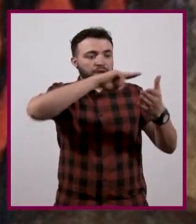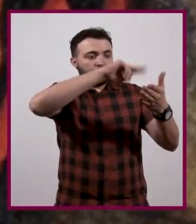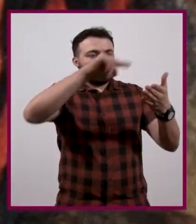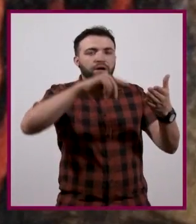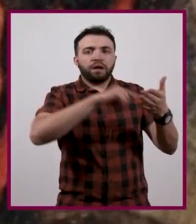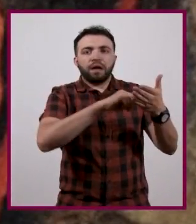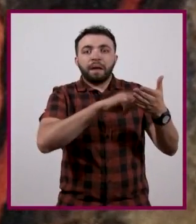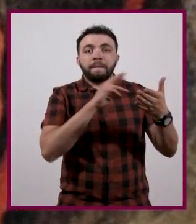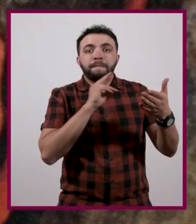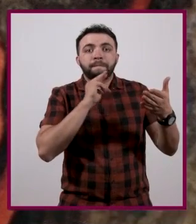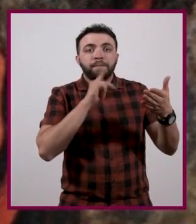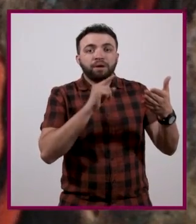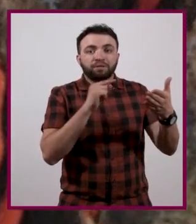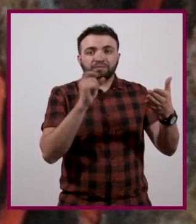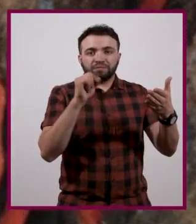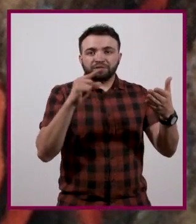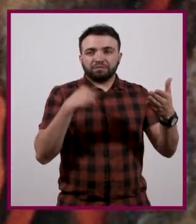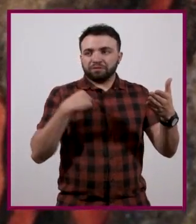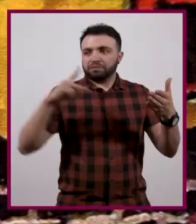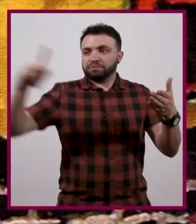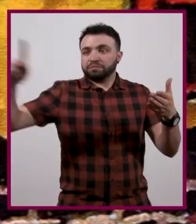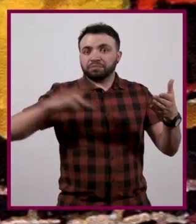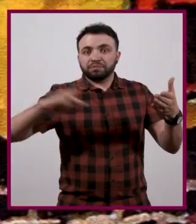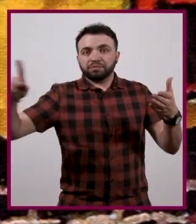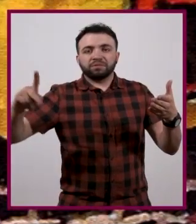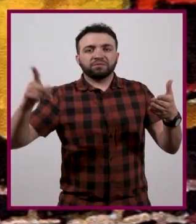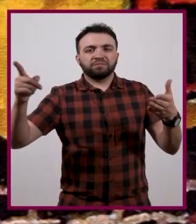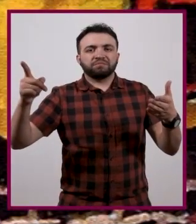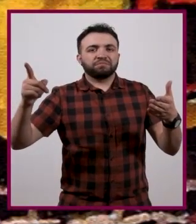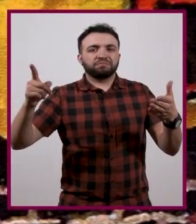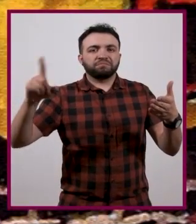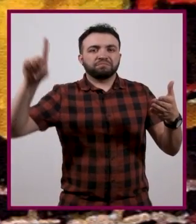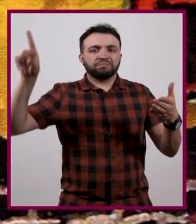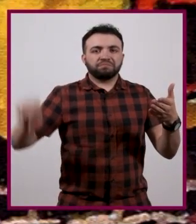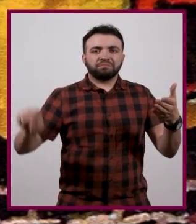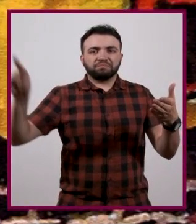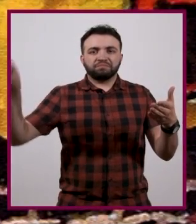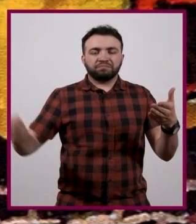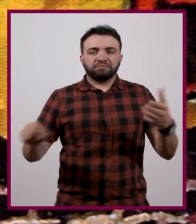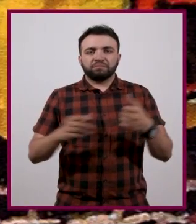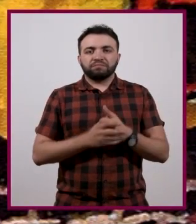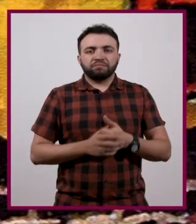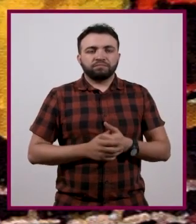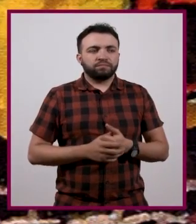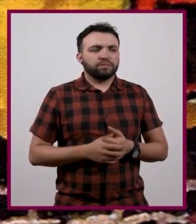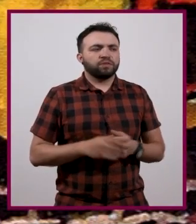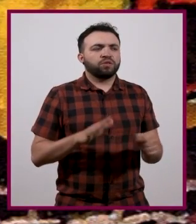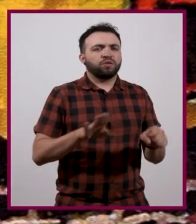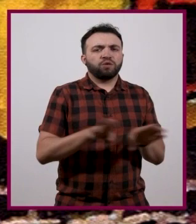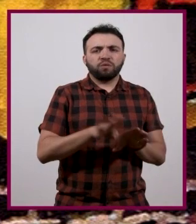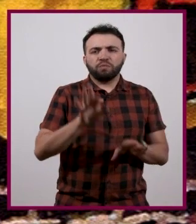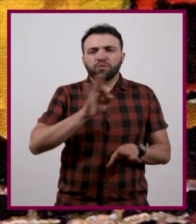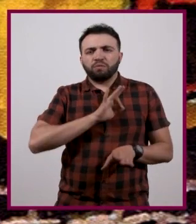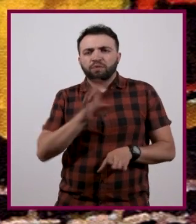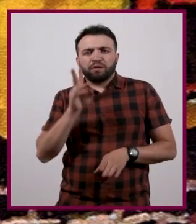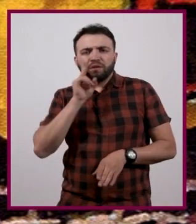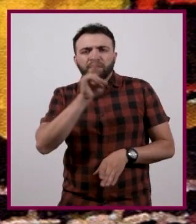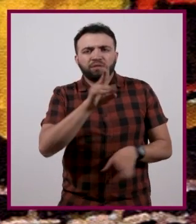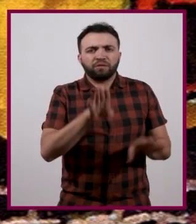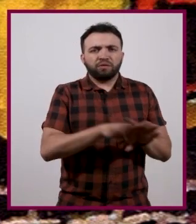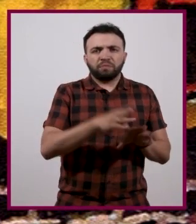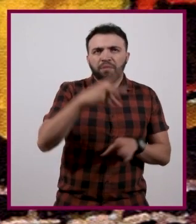contemporáneos, tanto mujeres como hombres. ¿Y cómo podríamos describir el México intelectual de María Izquierdo?